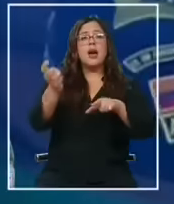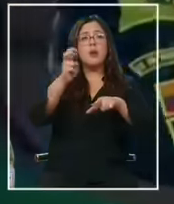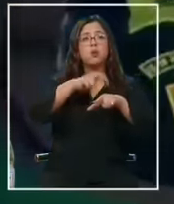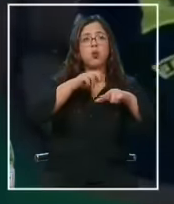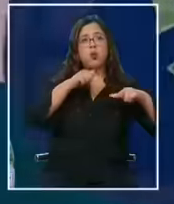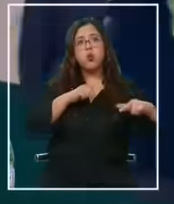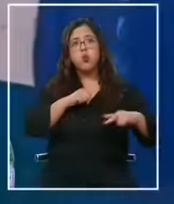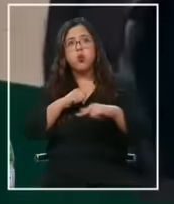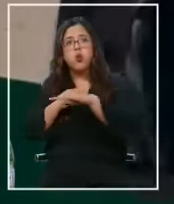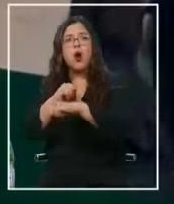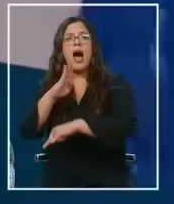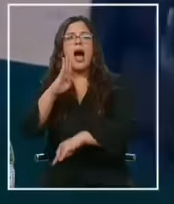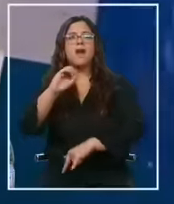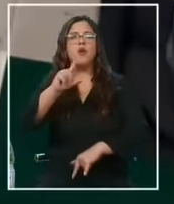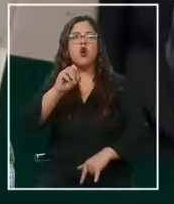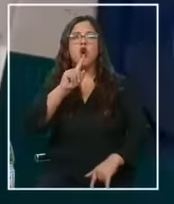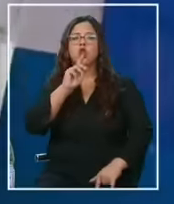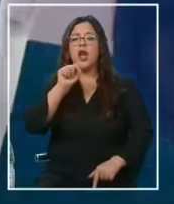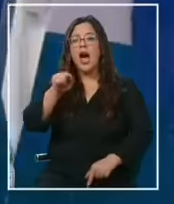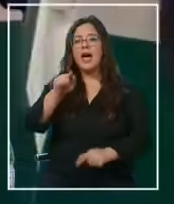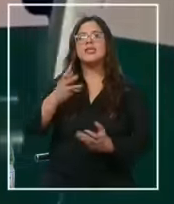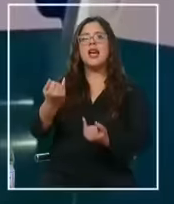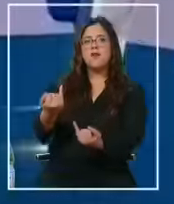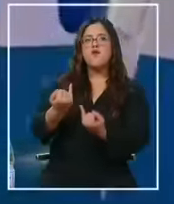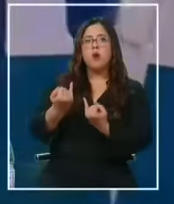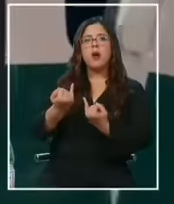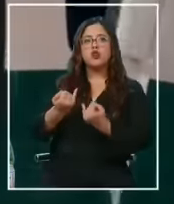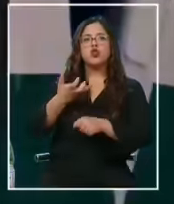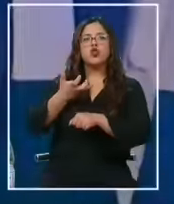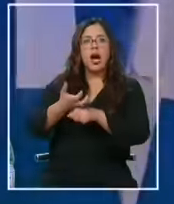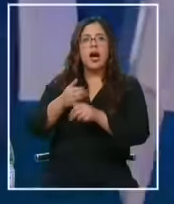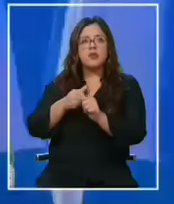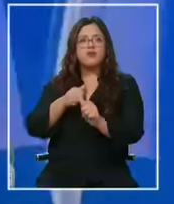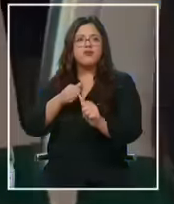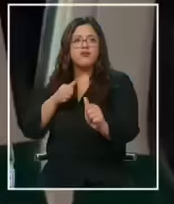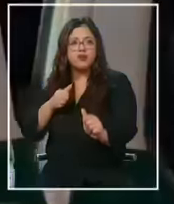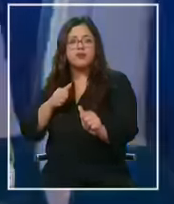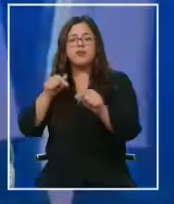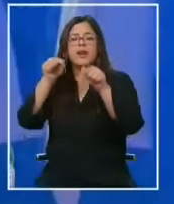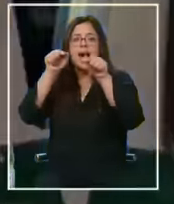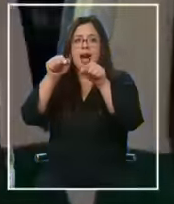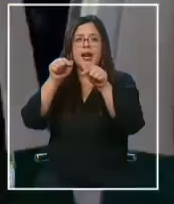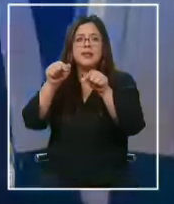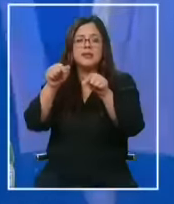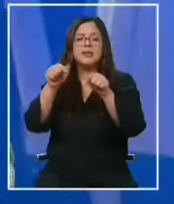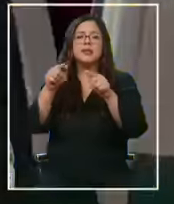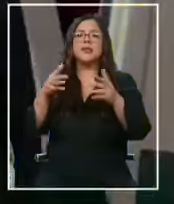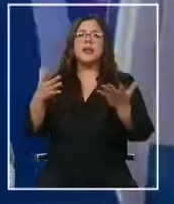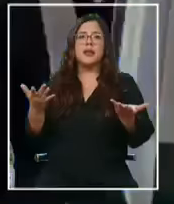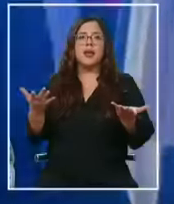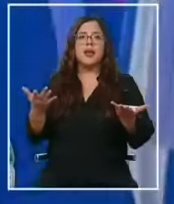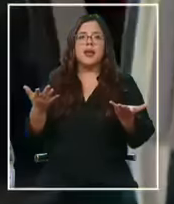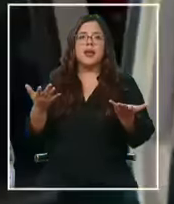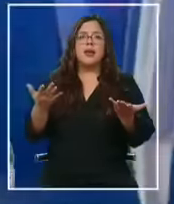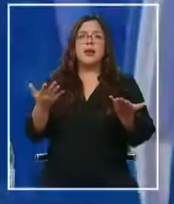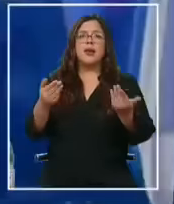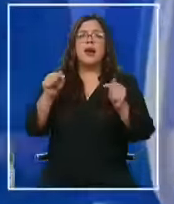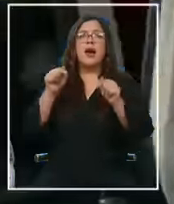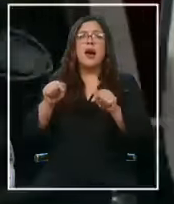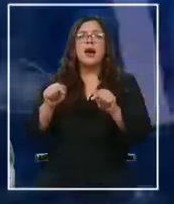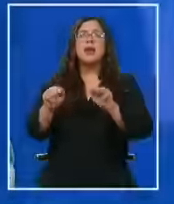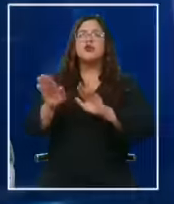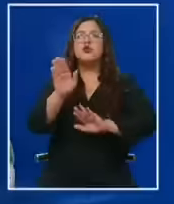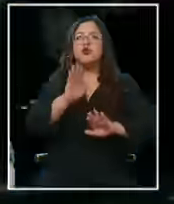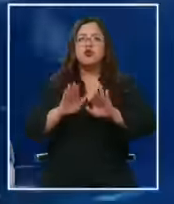parte de las actualizaciones que nosotros hemos podido ir cubriendo a la distancia, porque también allá lo que se está tratando de procurar es